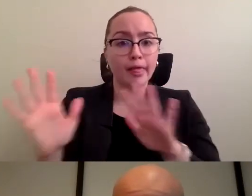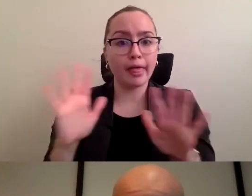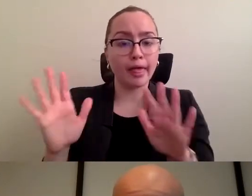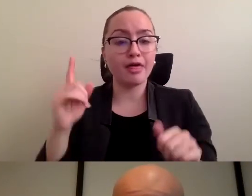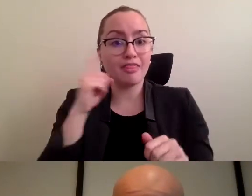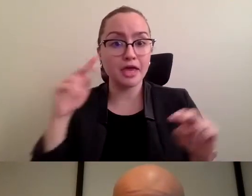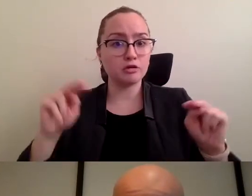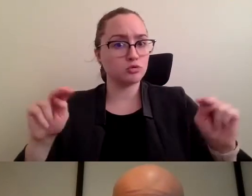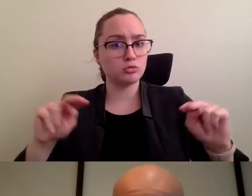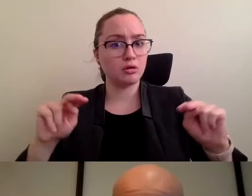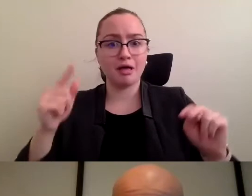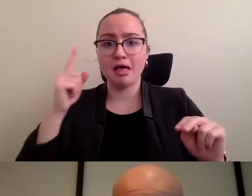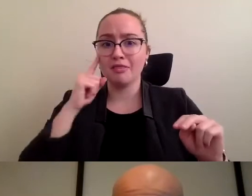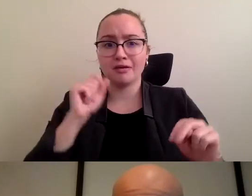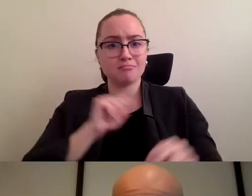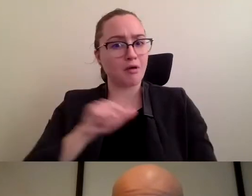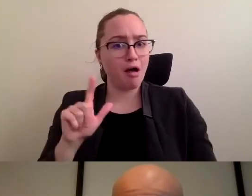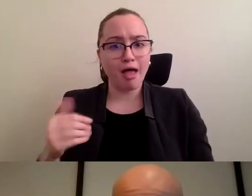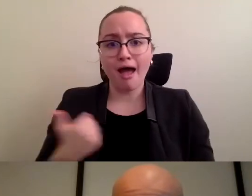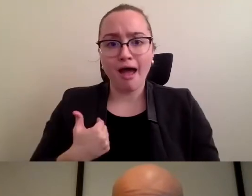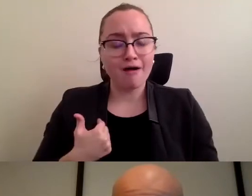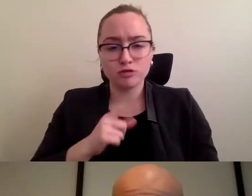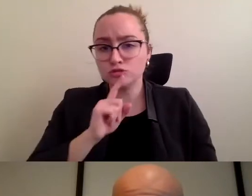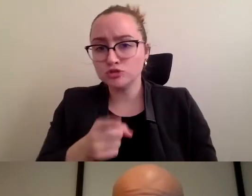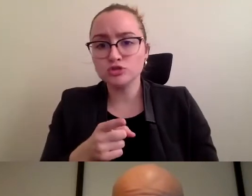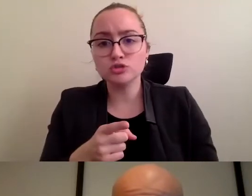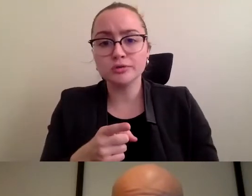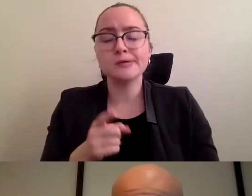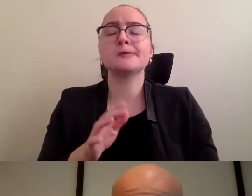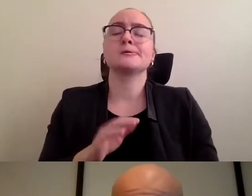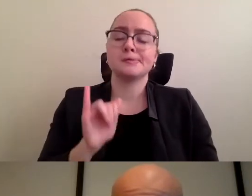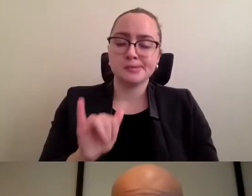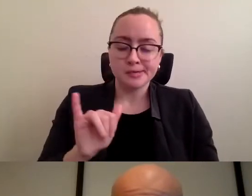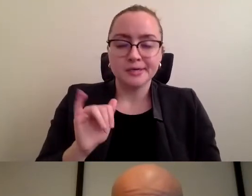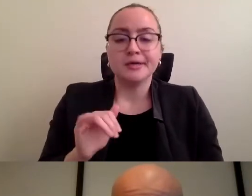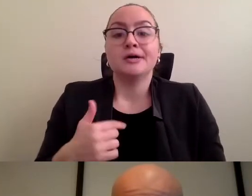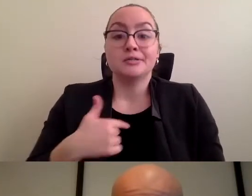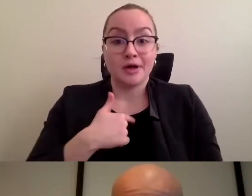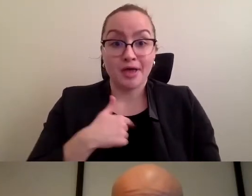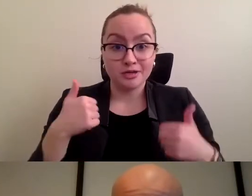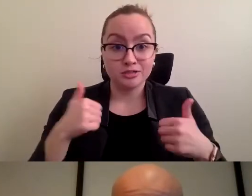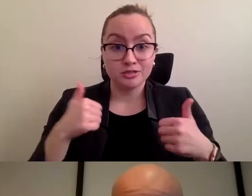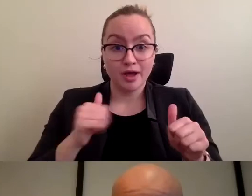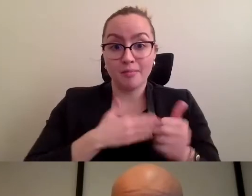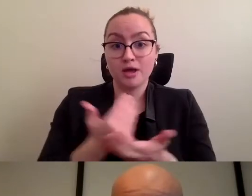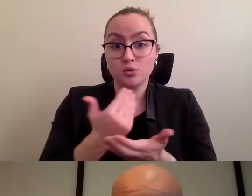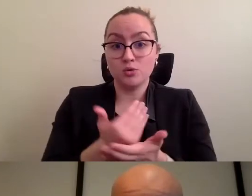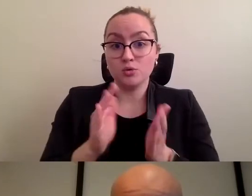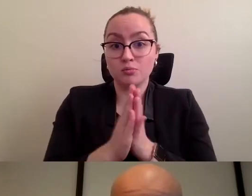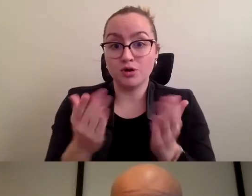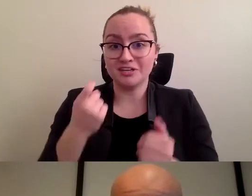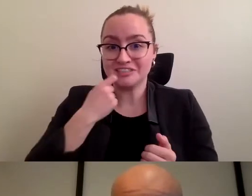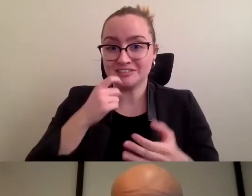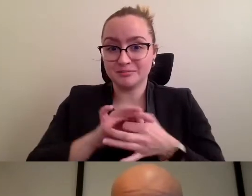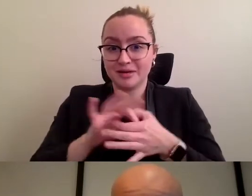migración y que es algo neutral, que es algo común, que todos países las tienen. Entonces, una cosa que yo intento hacer en